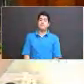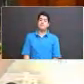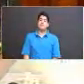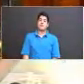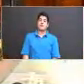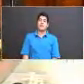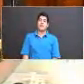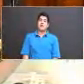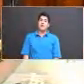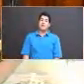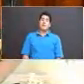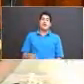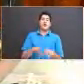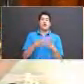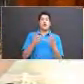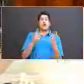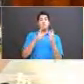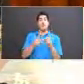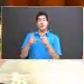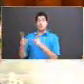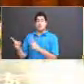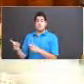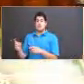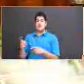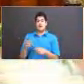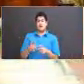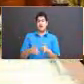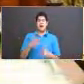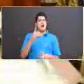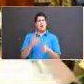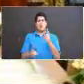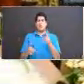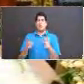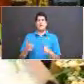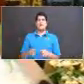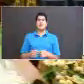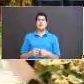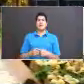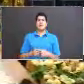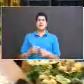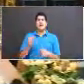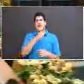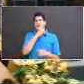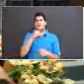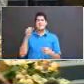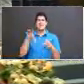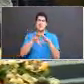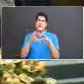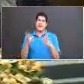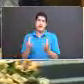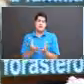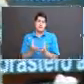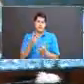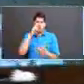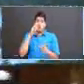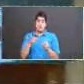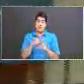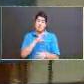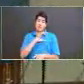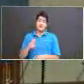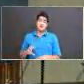Que así como siguen a Ricardo Arjona, pueden seguir a cualquier otro, aunque sea o no cristiano. De eso estoy hablando.